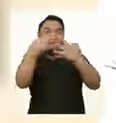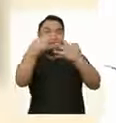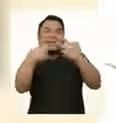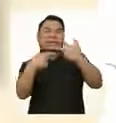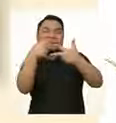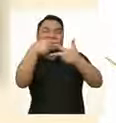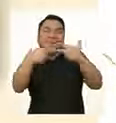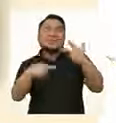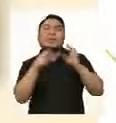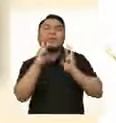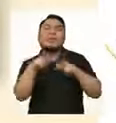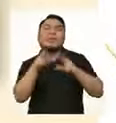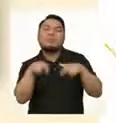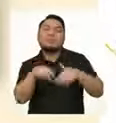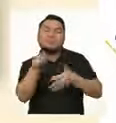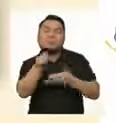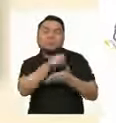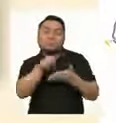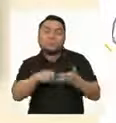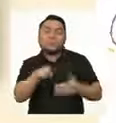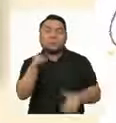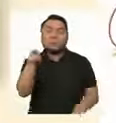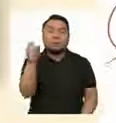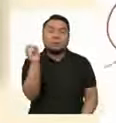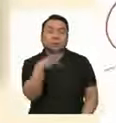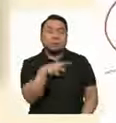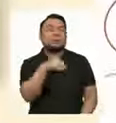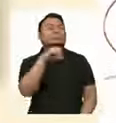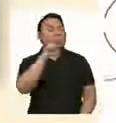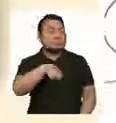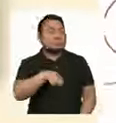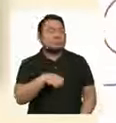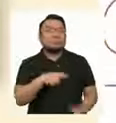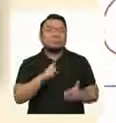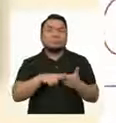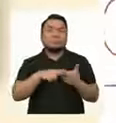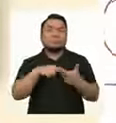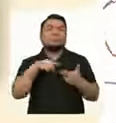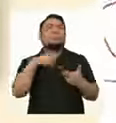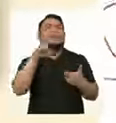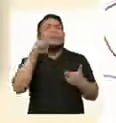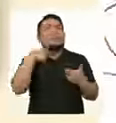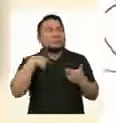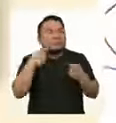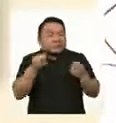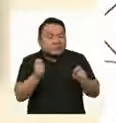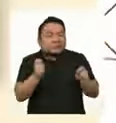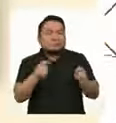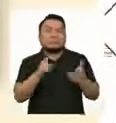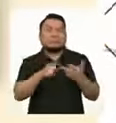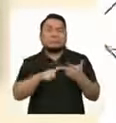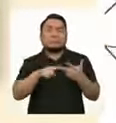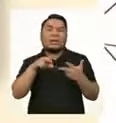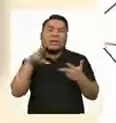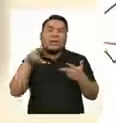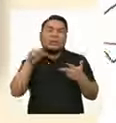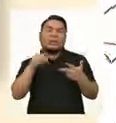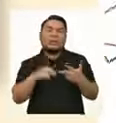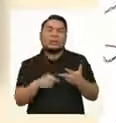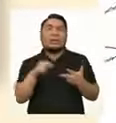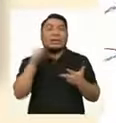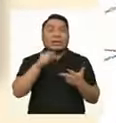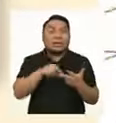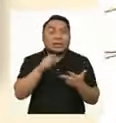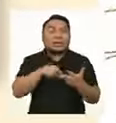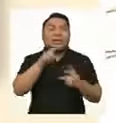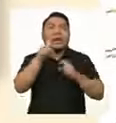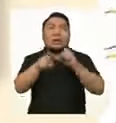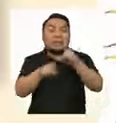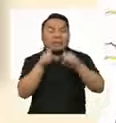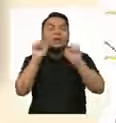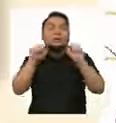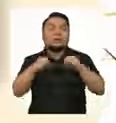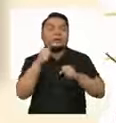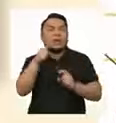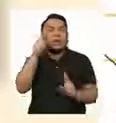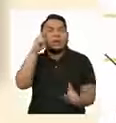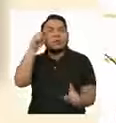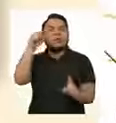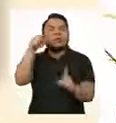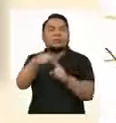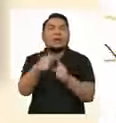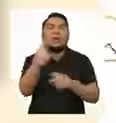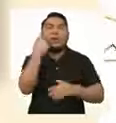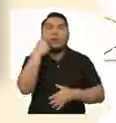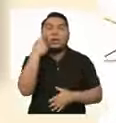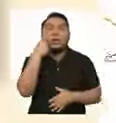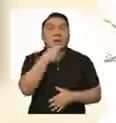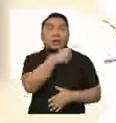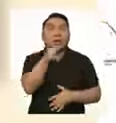respuesta. Sí, lo intento, no. Esta pregunta se formuló con el objetivo de